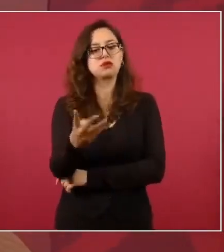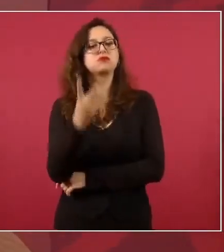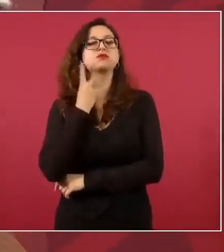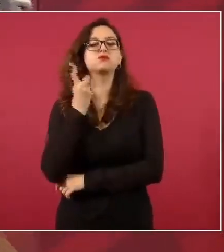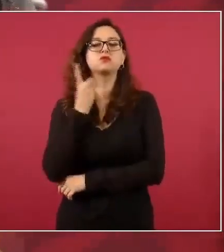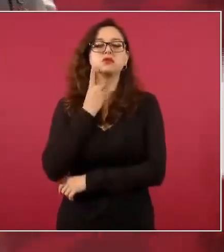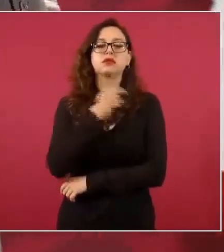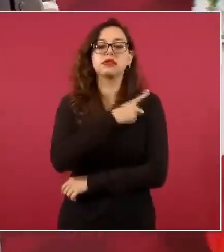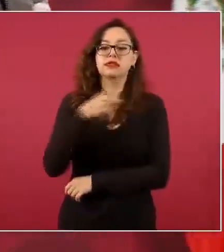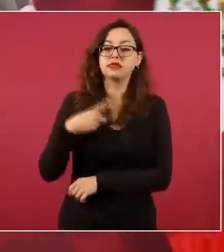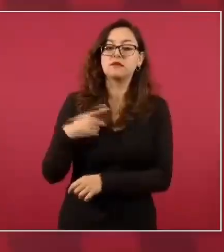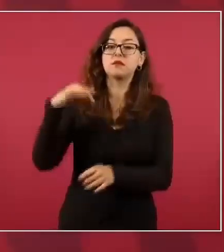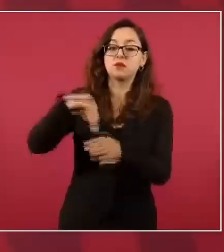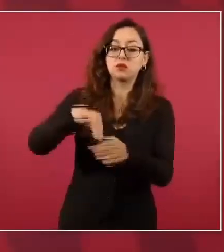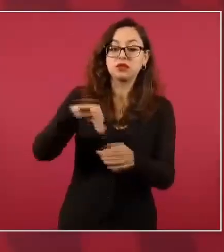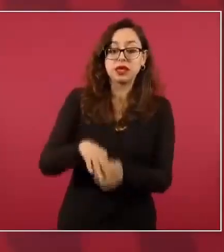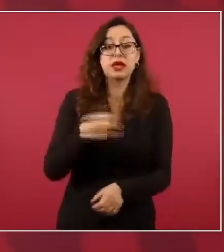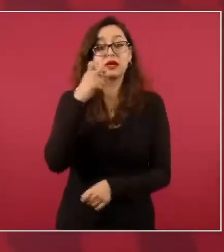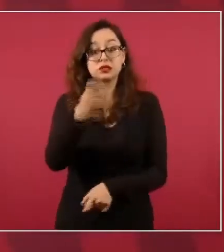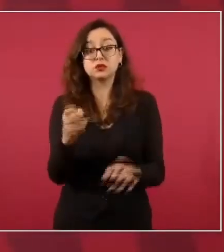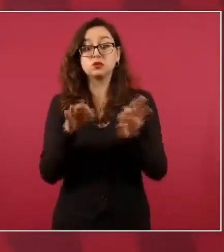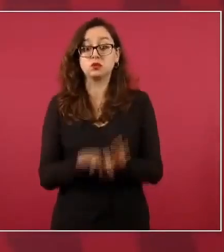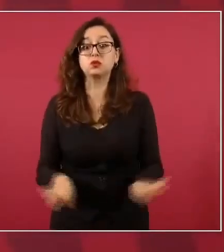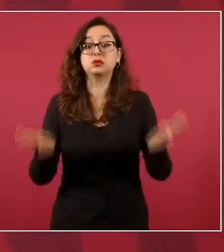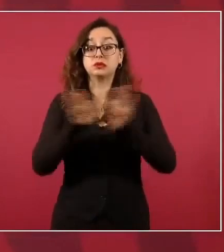Entonces, que la gente sepa eso.